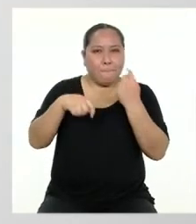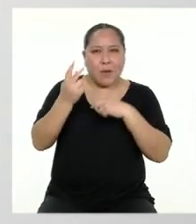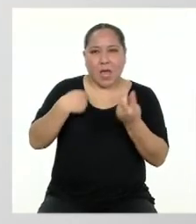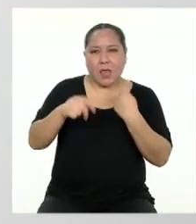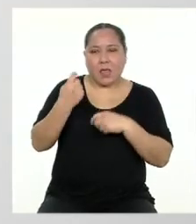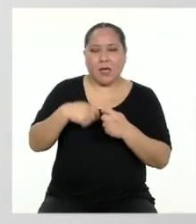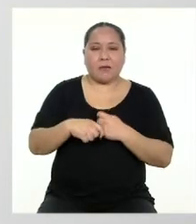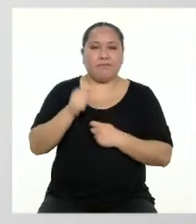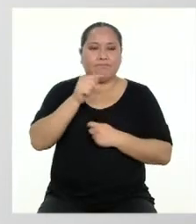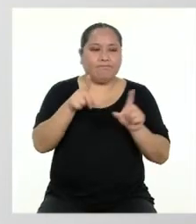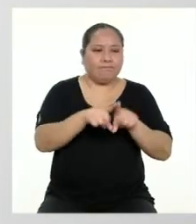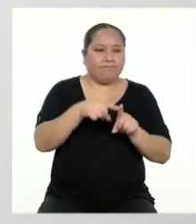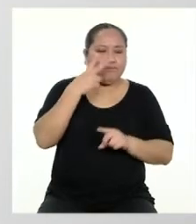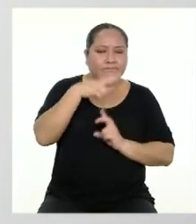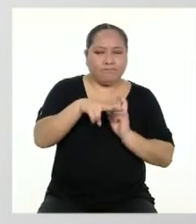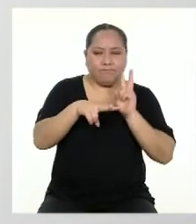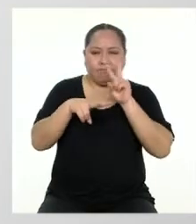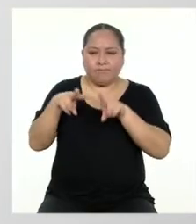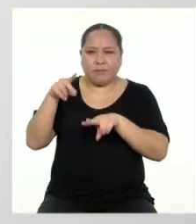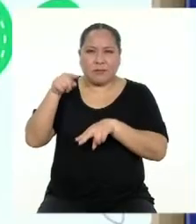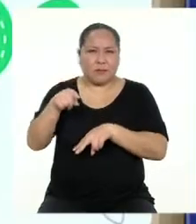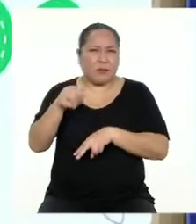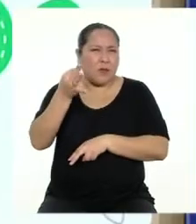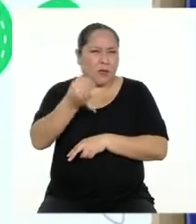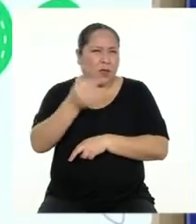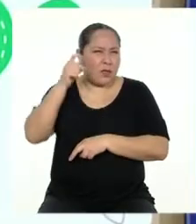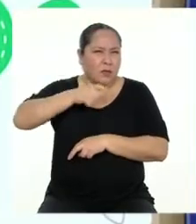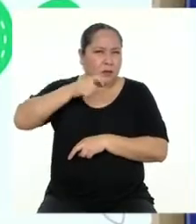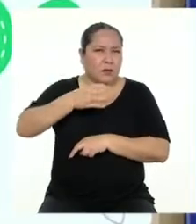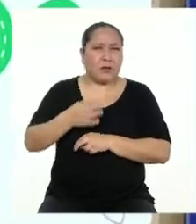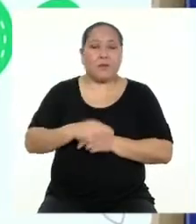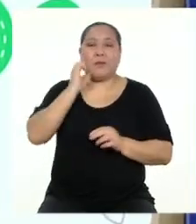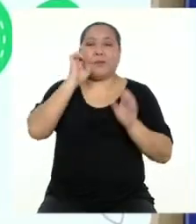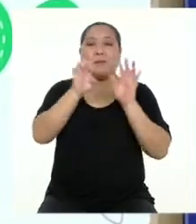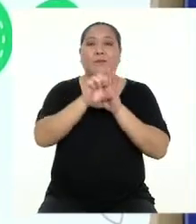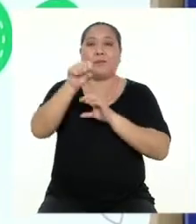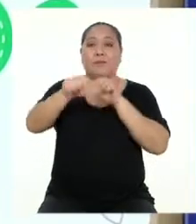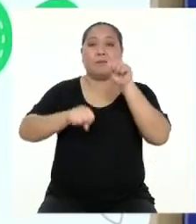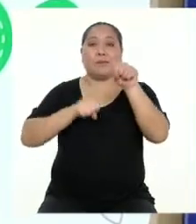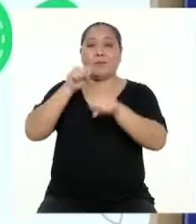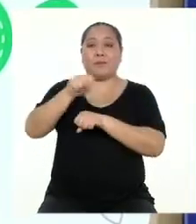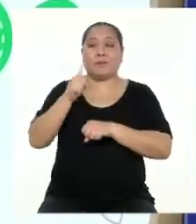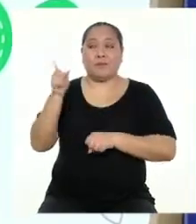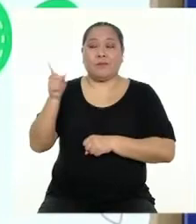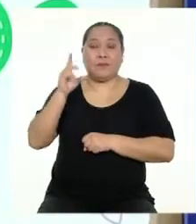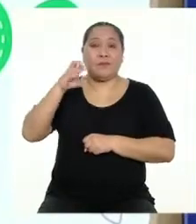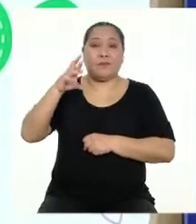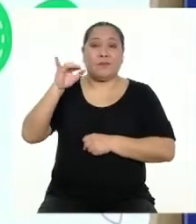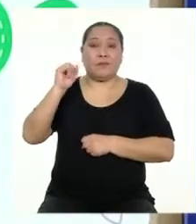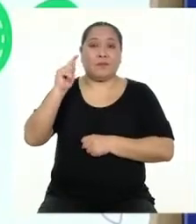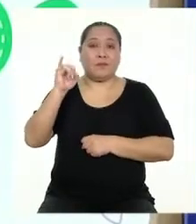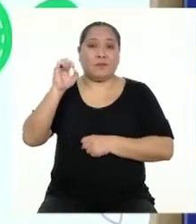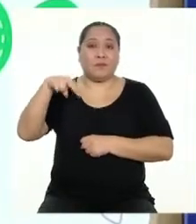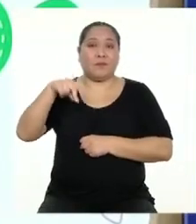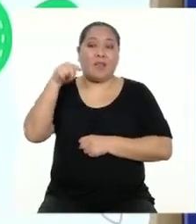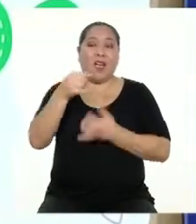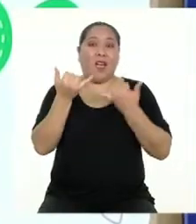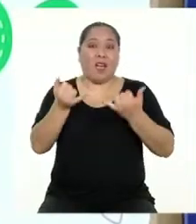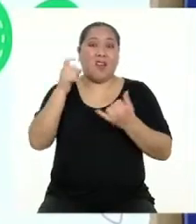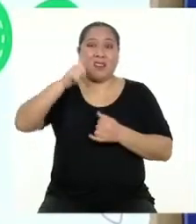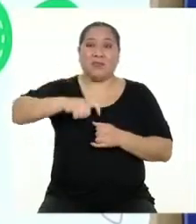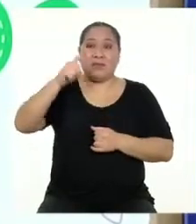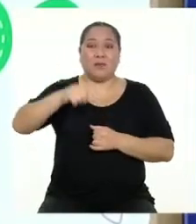que evaluemos si realmente son necesarios. Como por ejemplo la bicicleta de Cristina, que ahora es muy necesaria porque